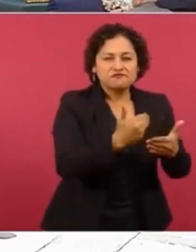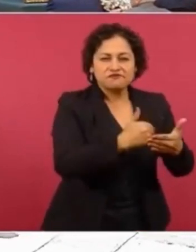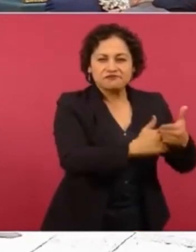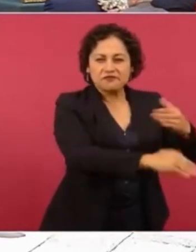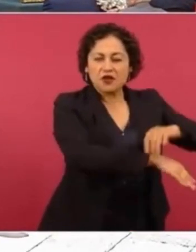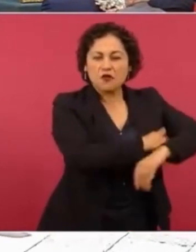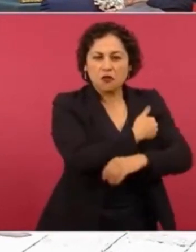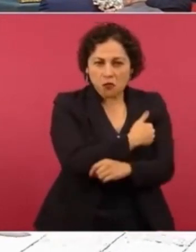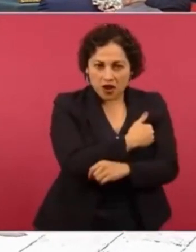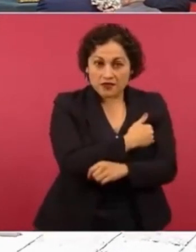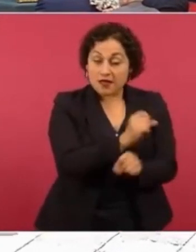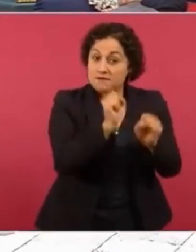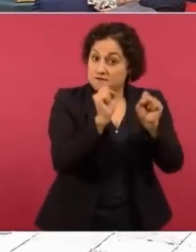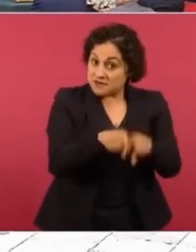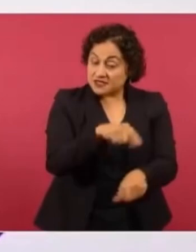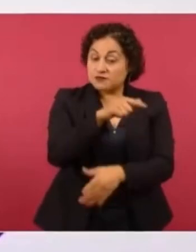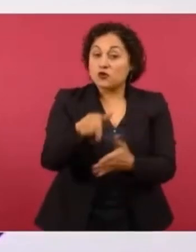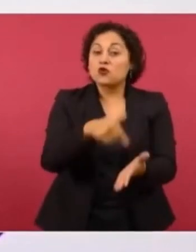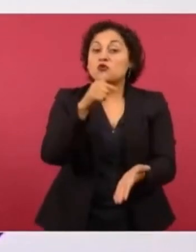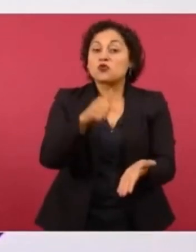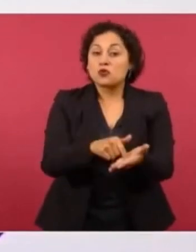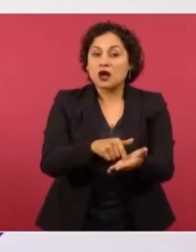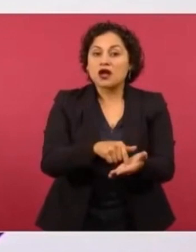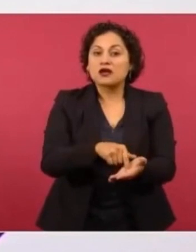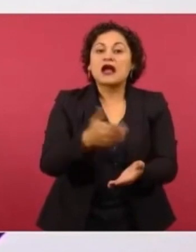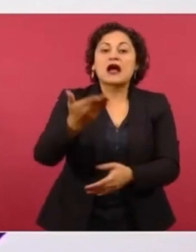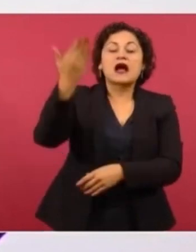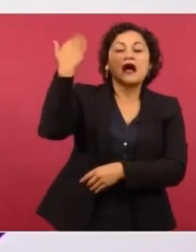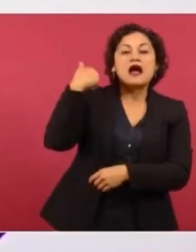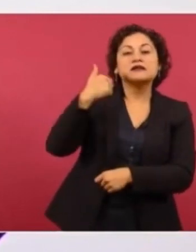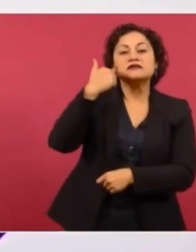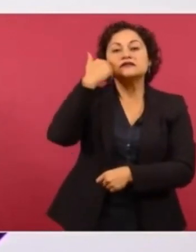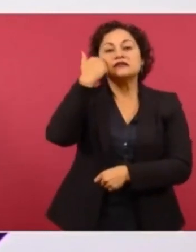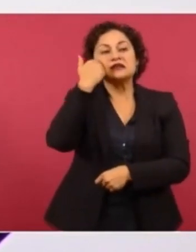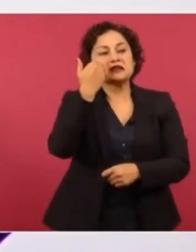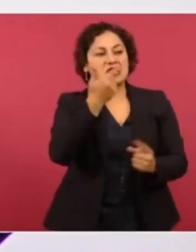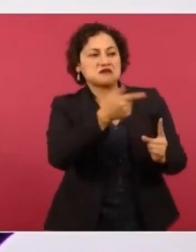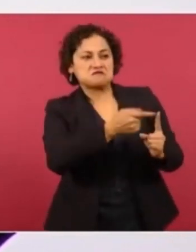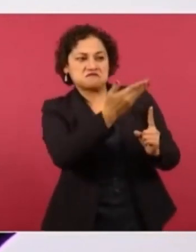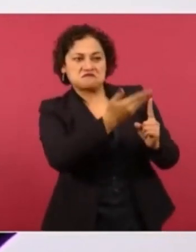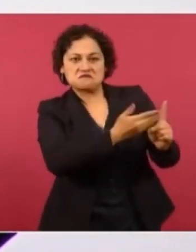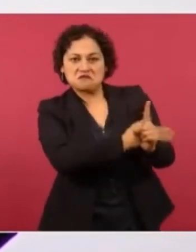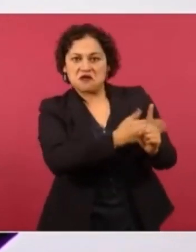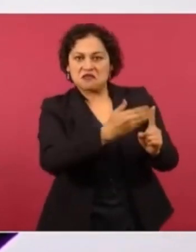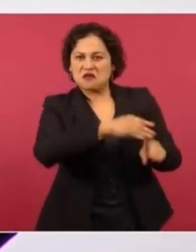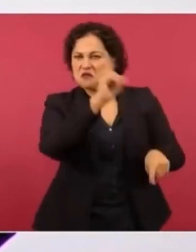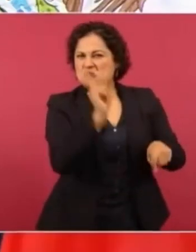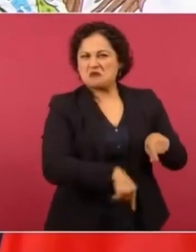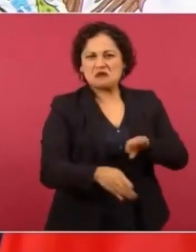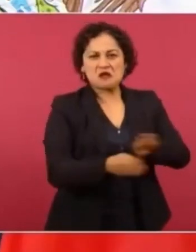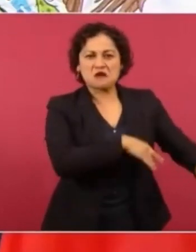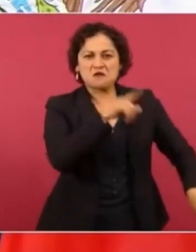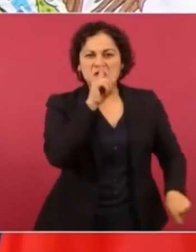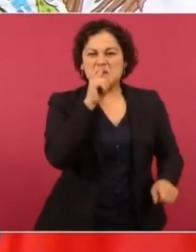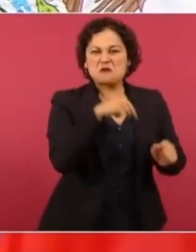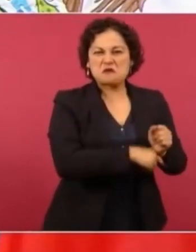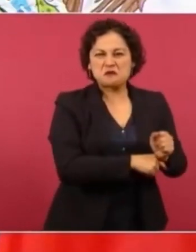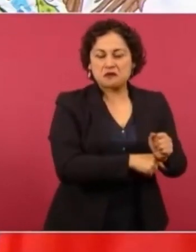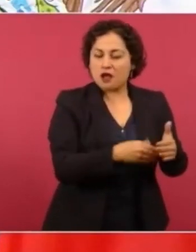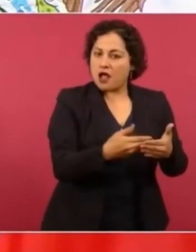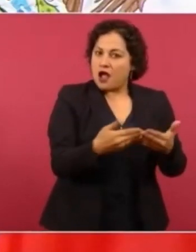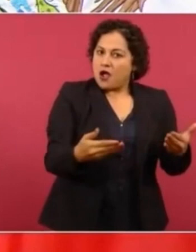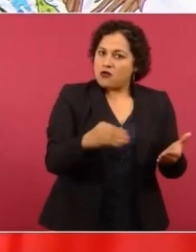historia de la historia a Francisco I Madero es el que hoy guarda todos los documentos que dan cuenta de su lucha